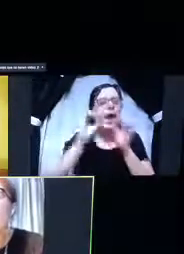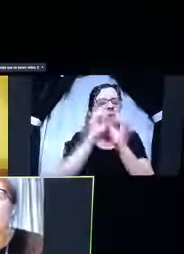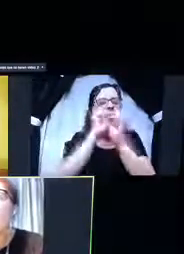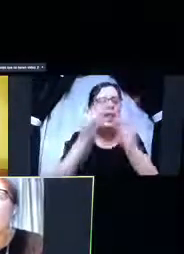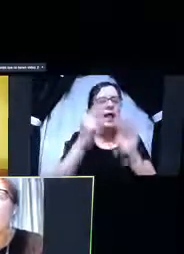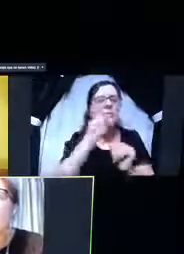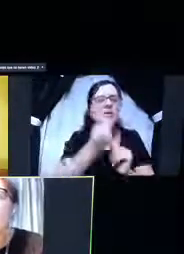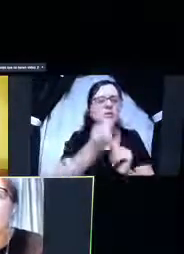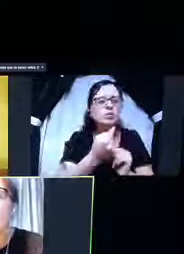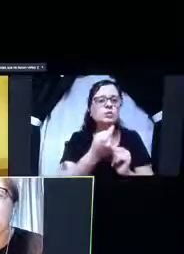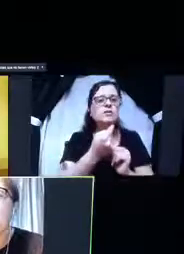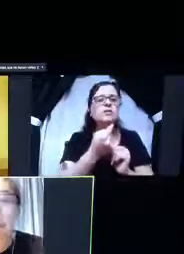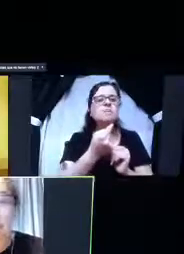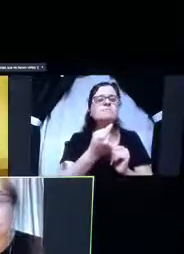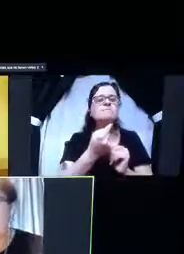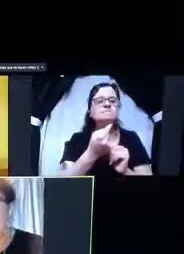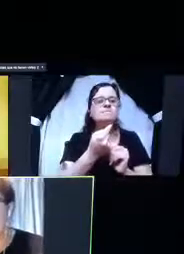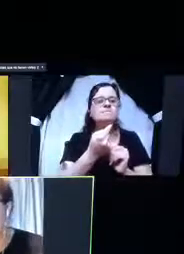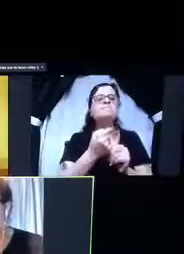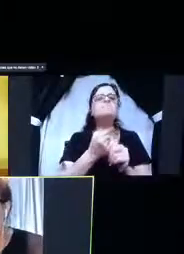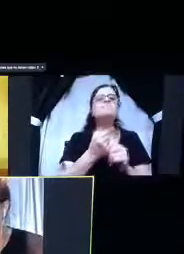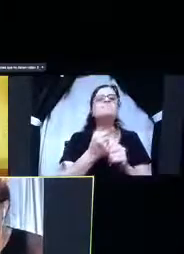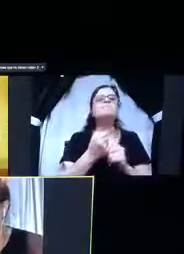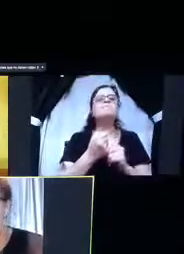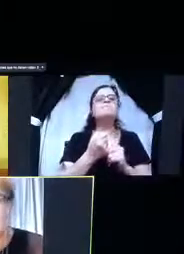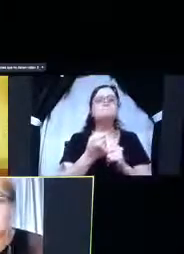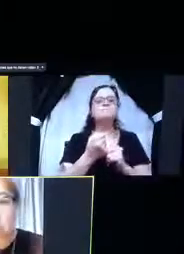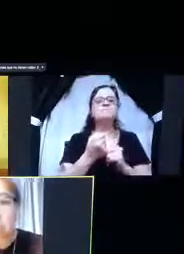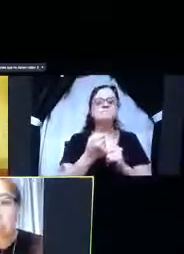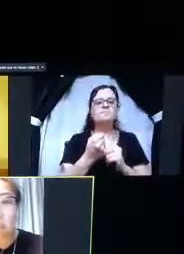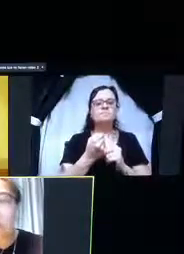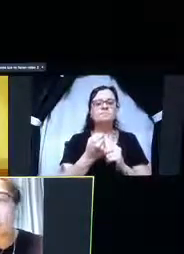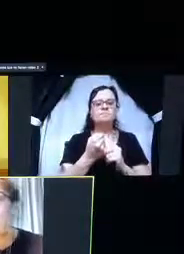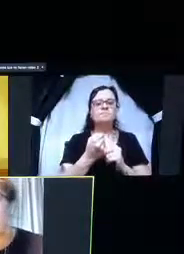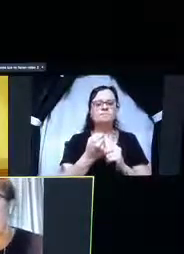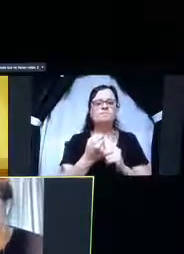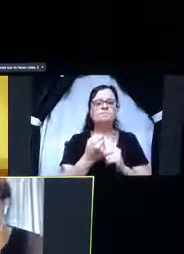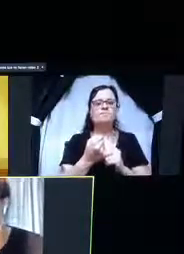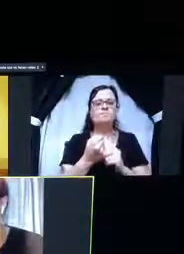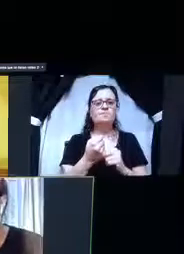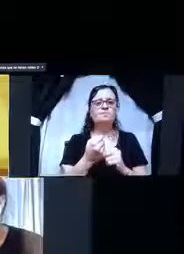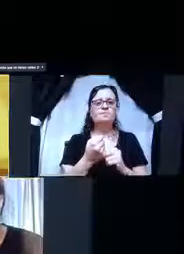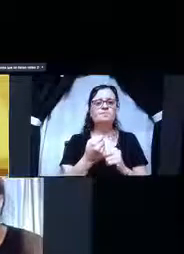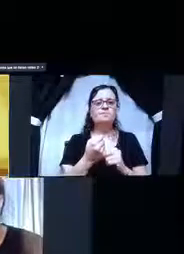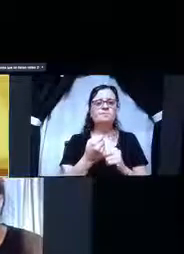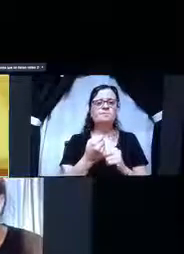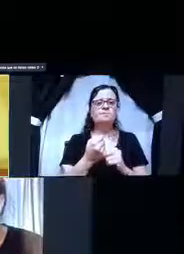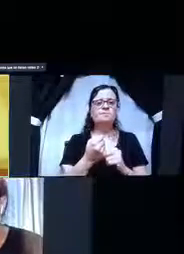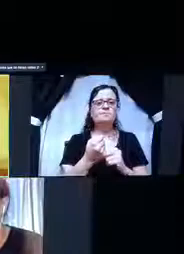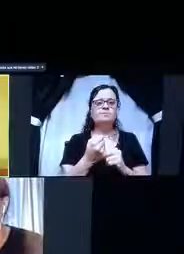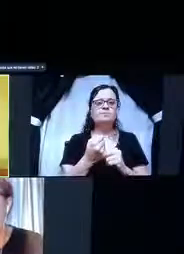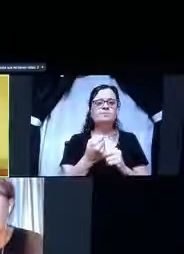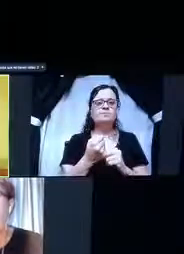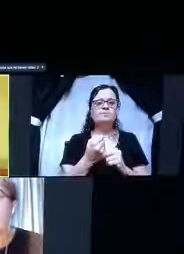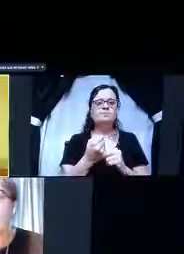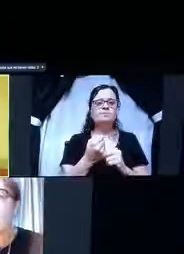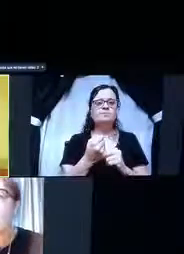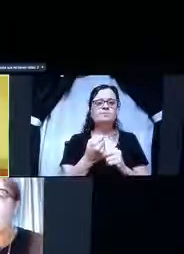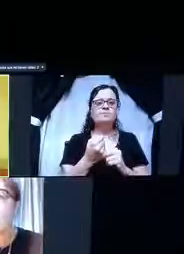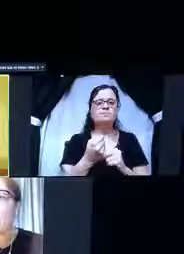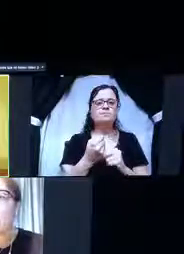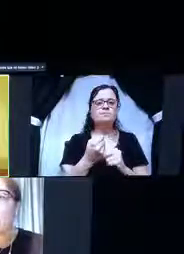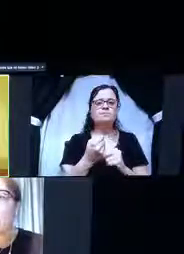qué sugerencias se le brindaría a la familia para acompañar estos procesos. ¿Será? ¿Será eso,